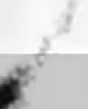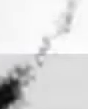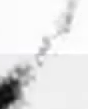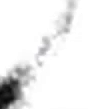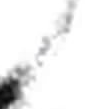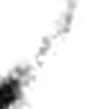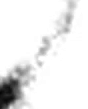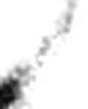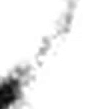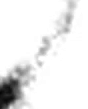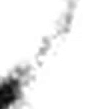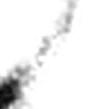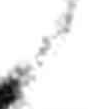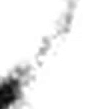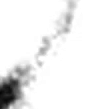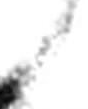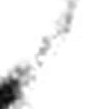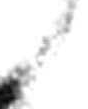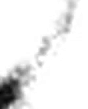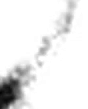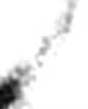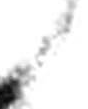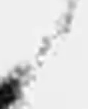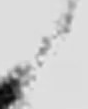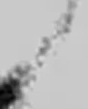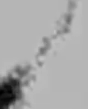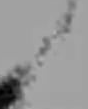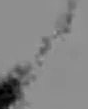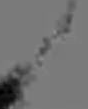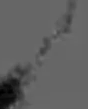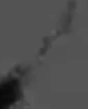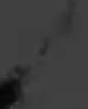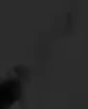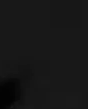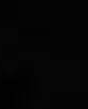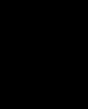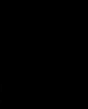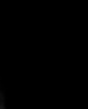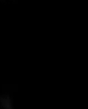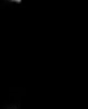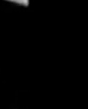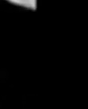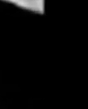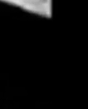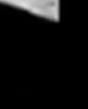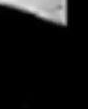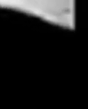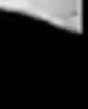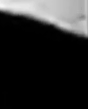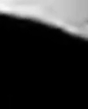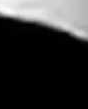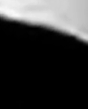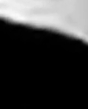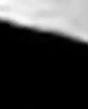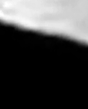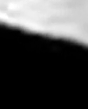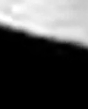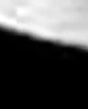para llenar una vida y para sentir enormemente la pérdida que representa la muerte del profesor